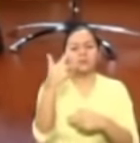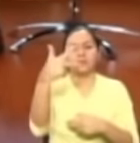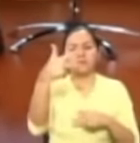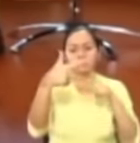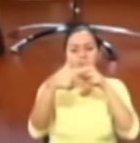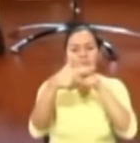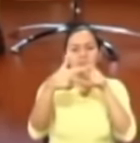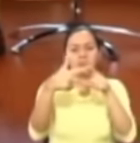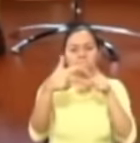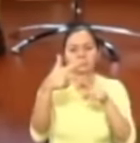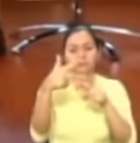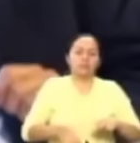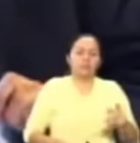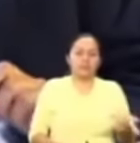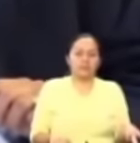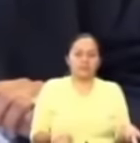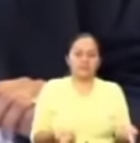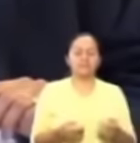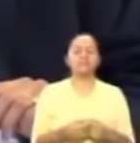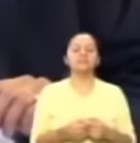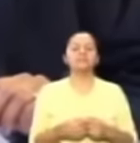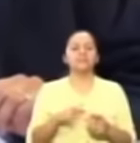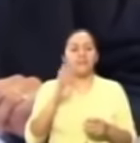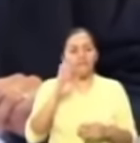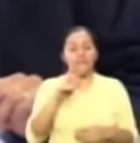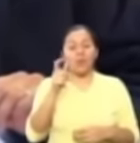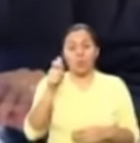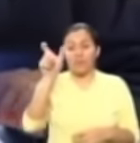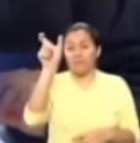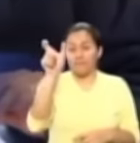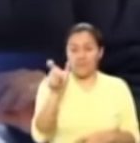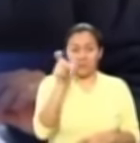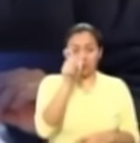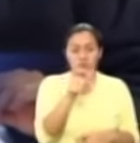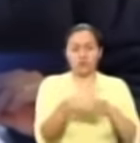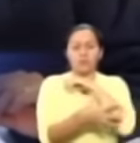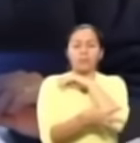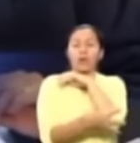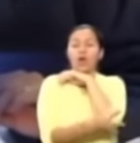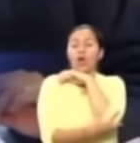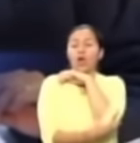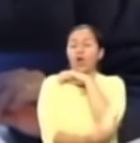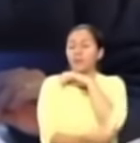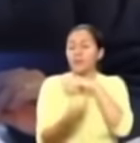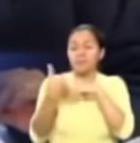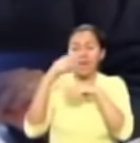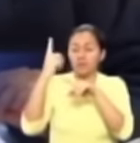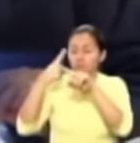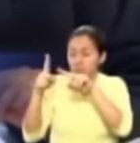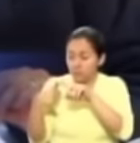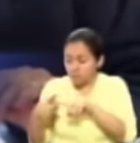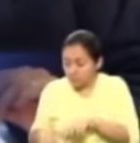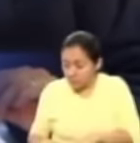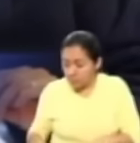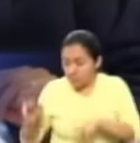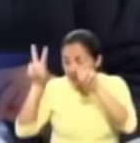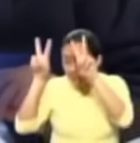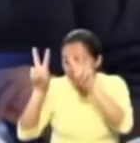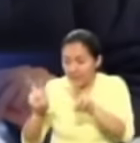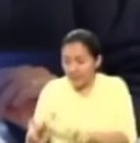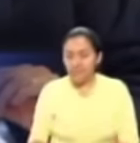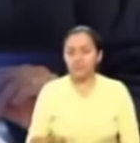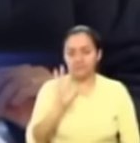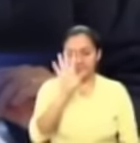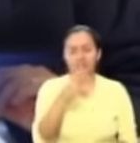de medición de la pobreza multidimensional. Claro, una persona pobre multidimensional se define si es que está privado en al